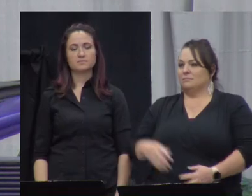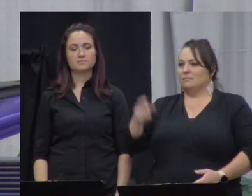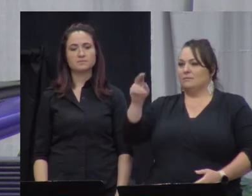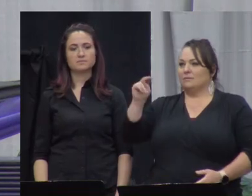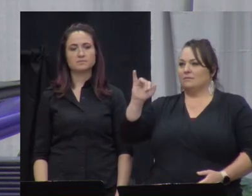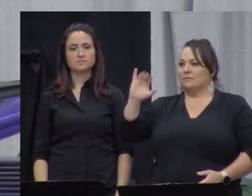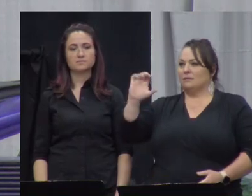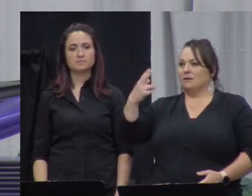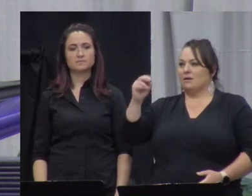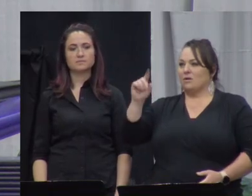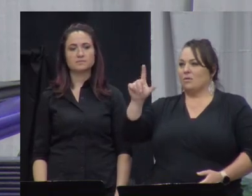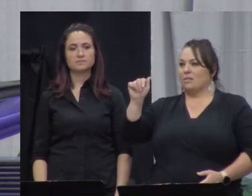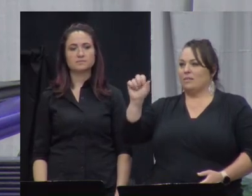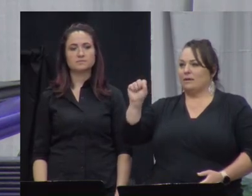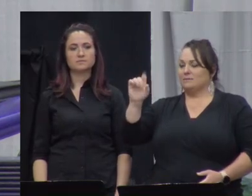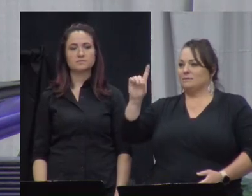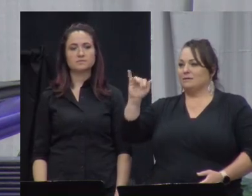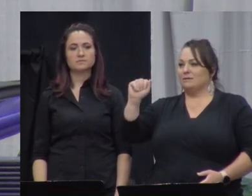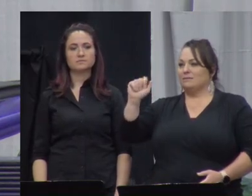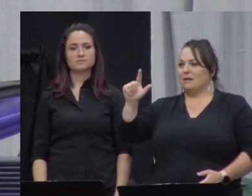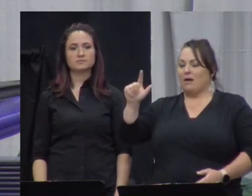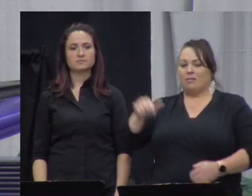Nicholas Dial.